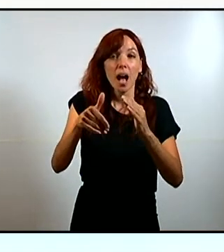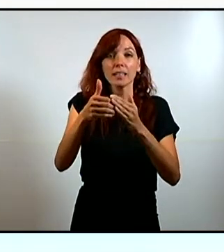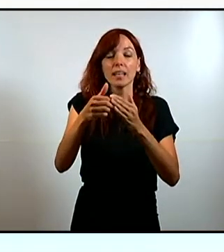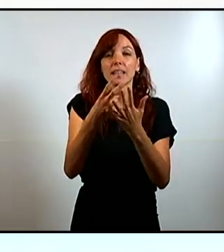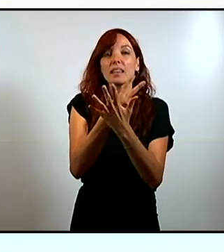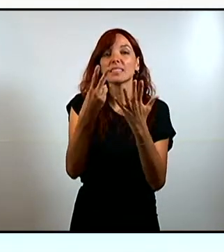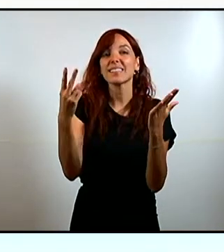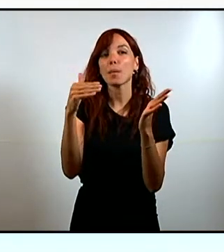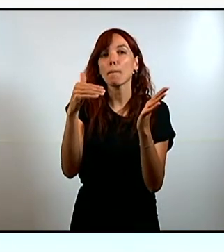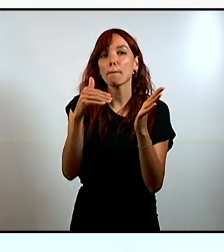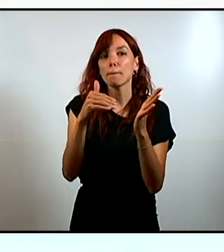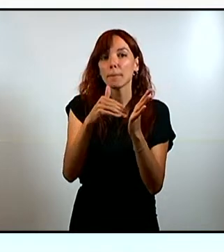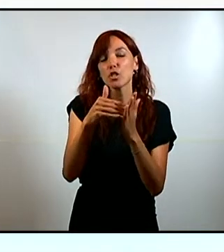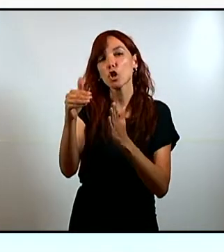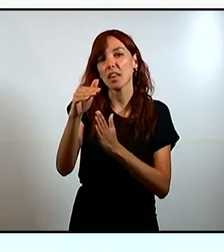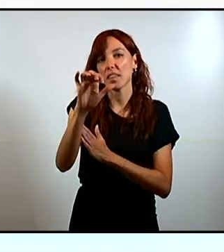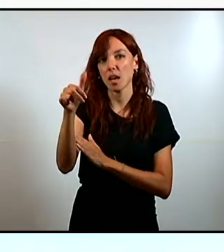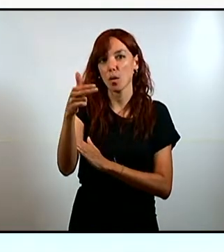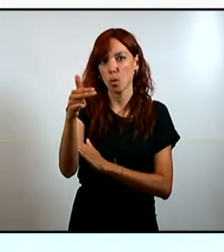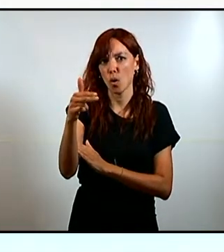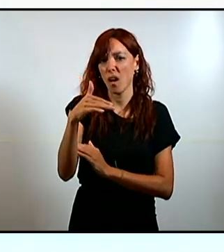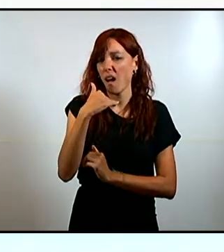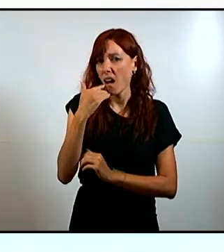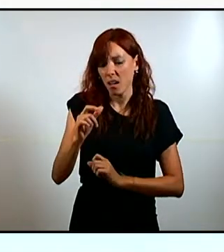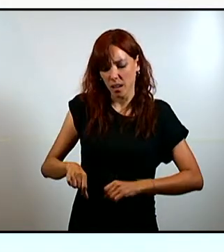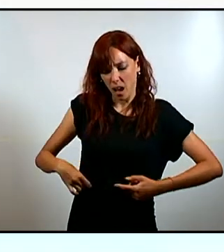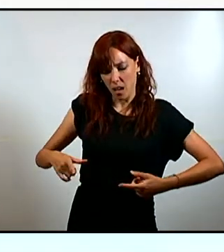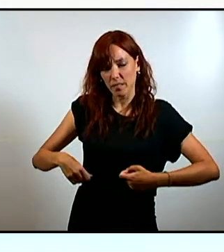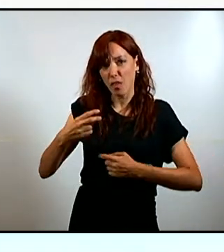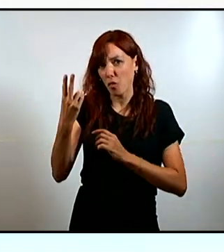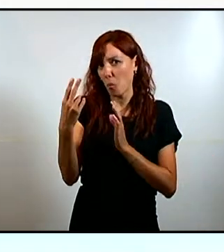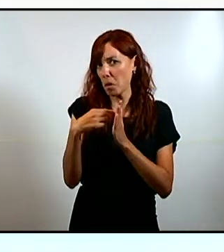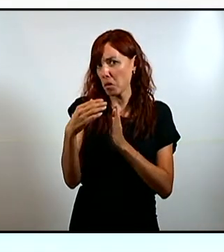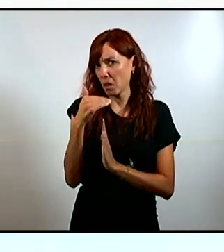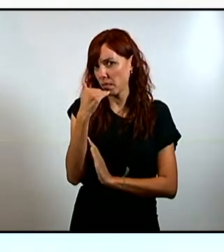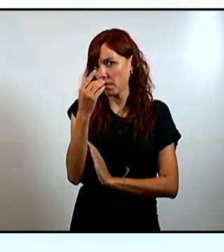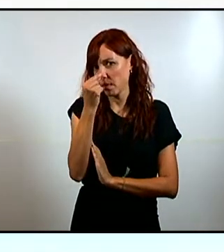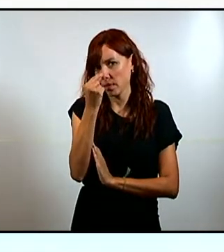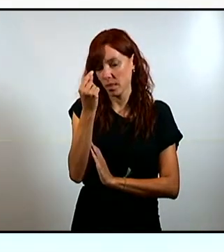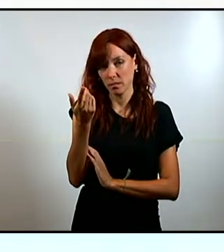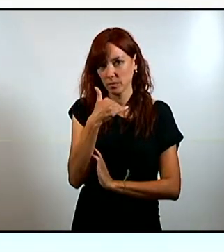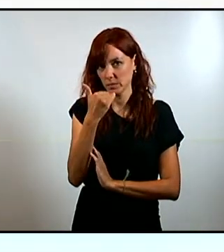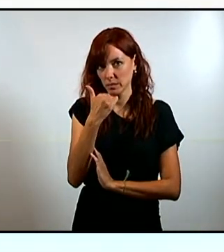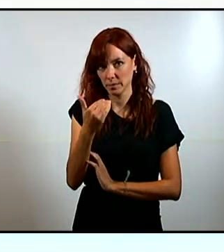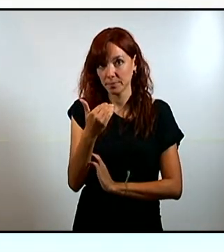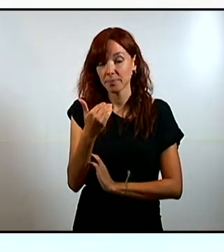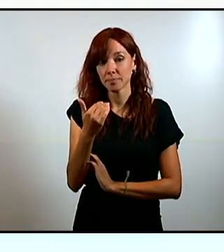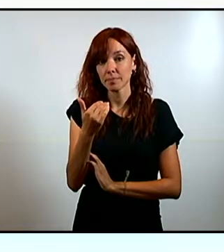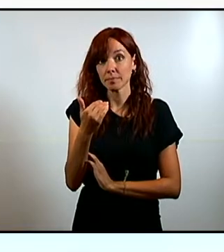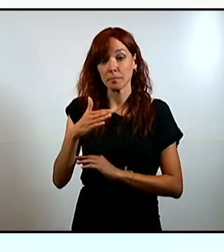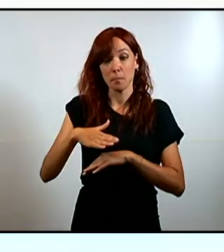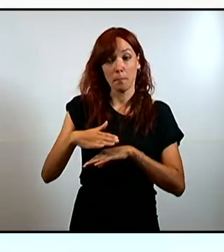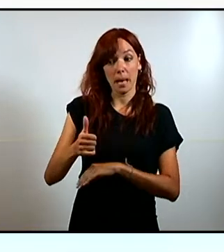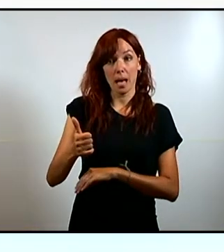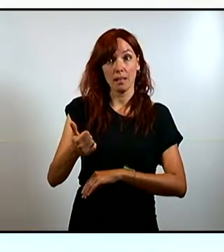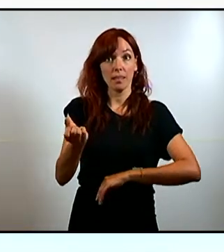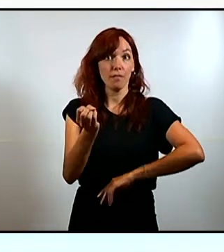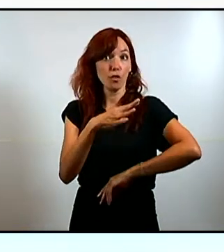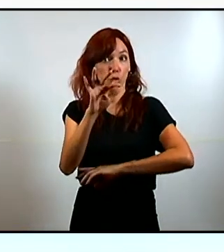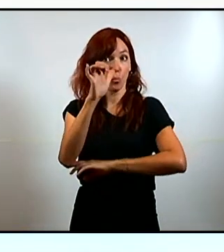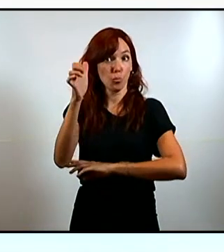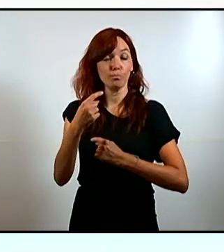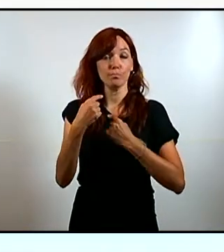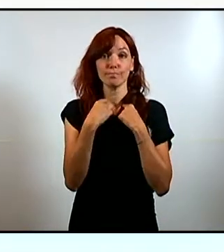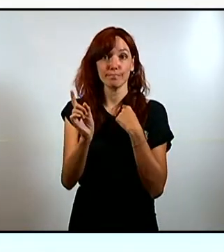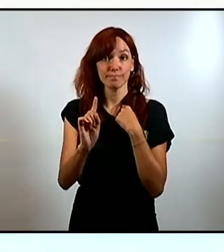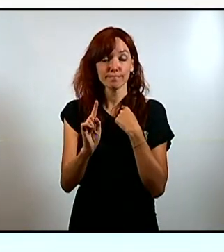17.600.000 euros y apenas está ejecutado 2,5 millones, 2.800.000 euros. Para no perder esos fondos europeos, pues tenemos